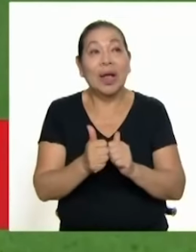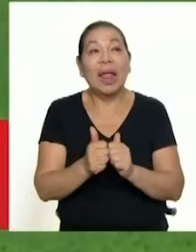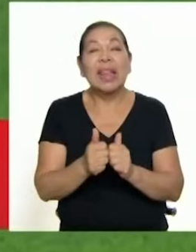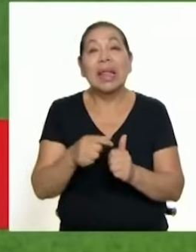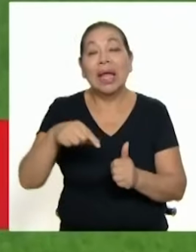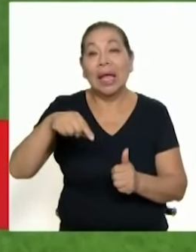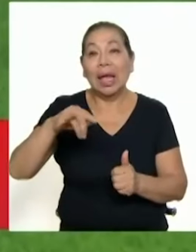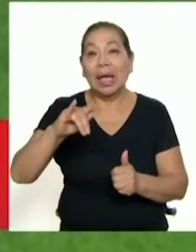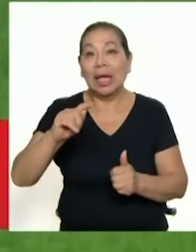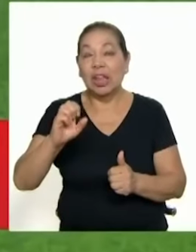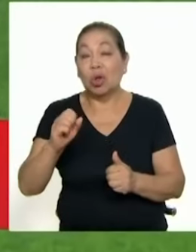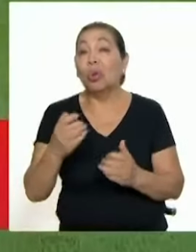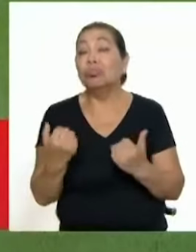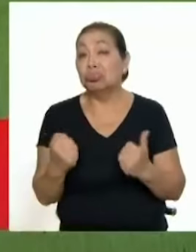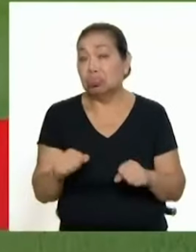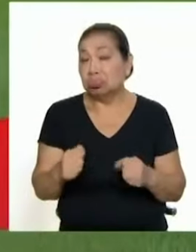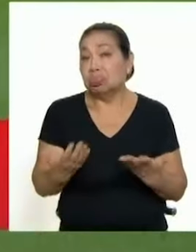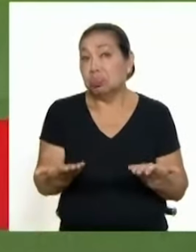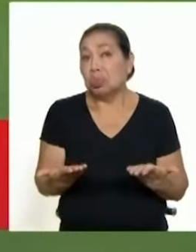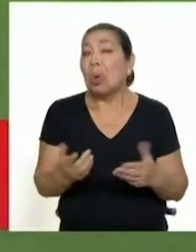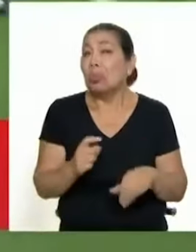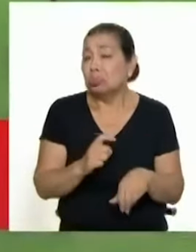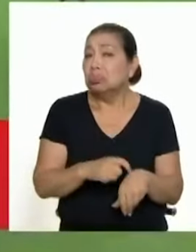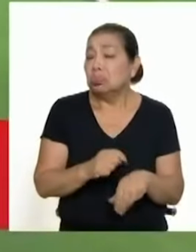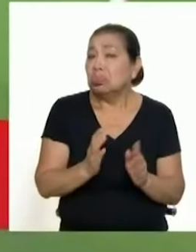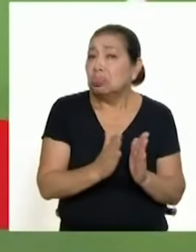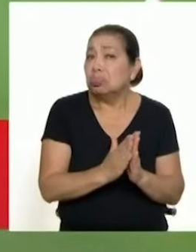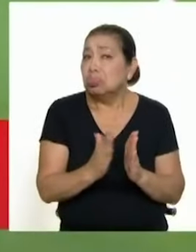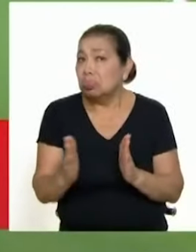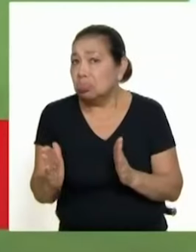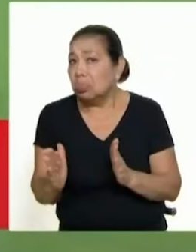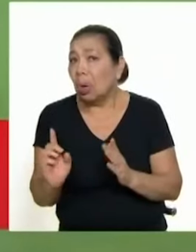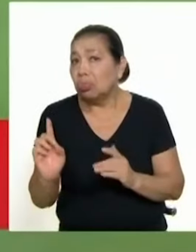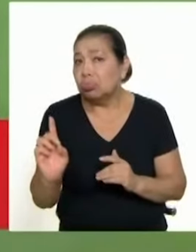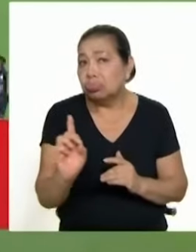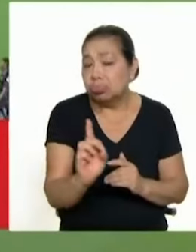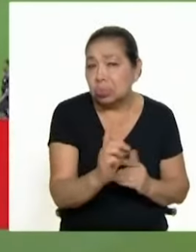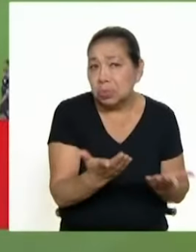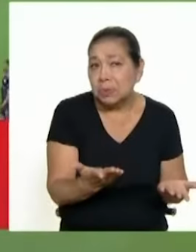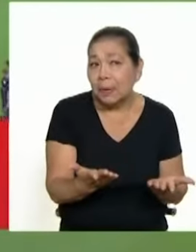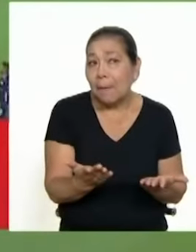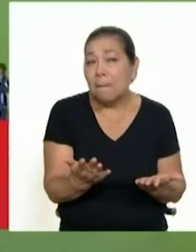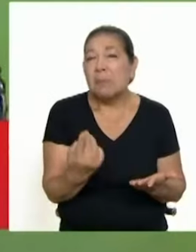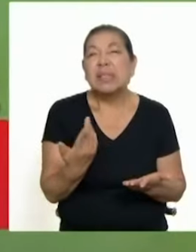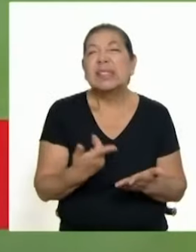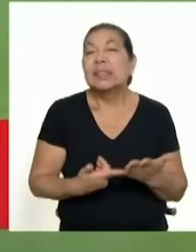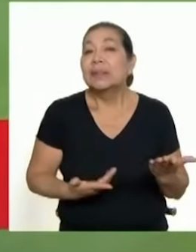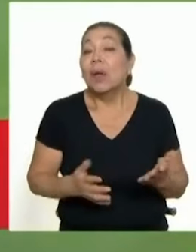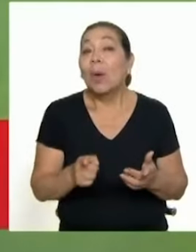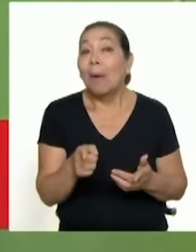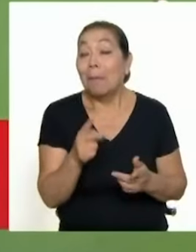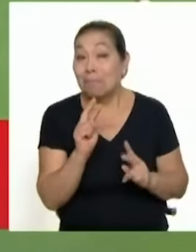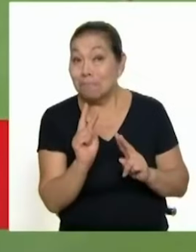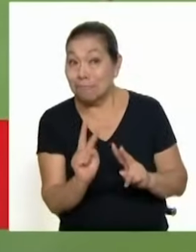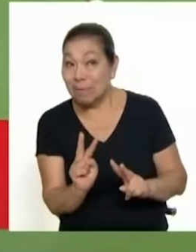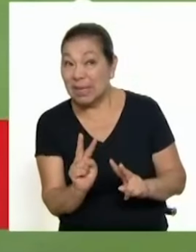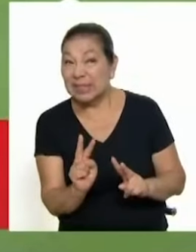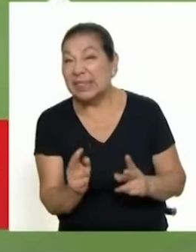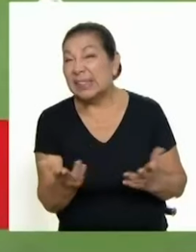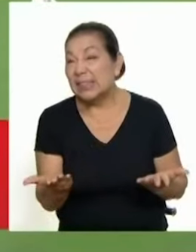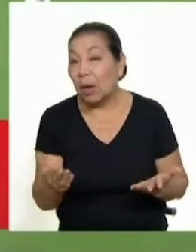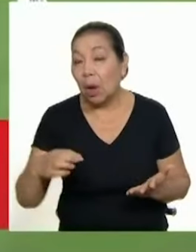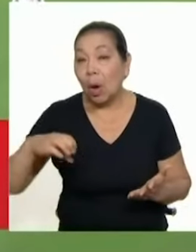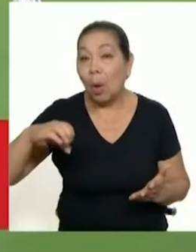Quito, en un partido que tuvo un tiempo para cada escuadra. Acá, la primera acción de peligro. Vemos a Segundo